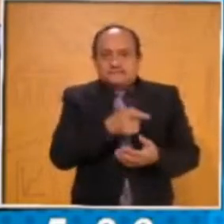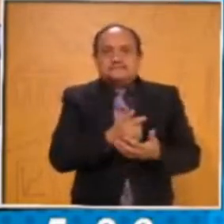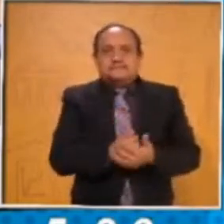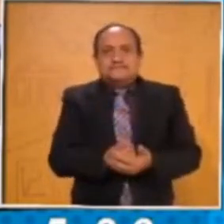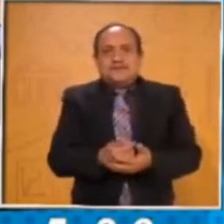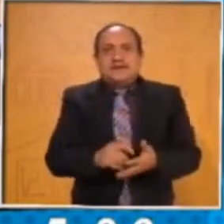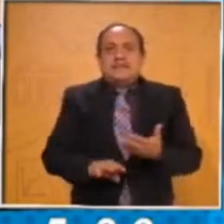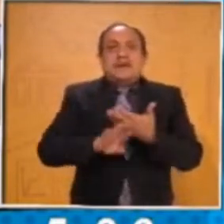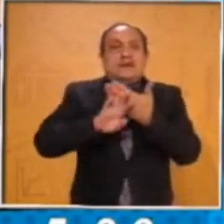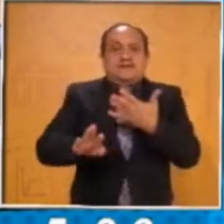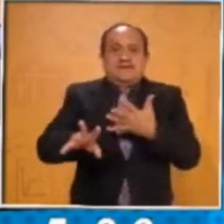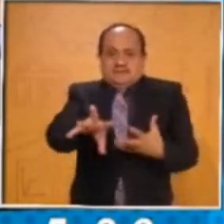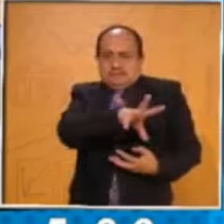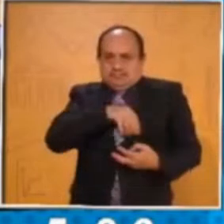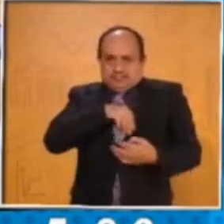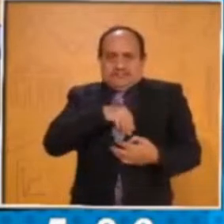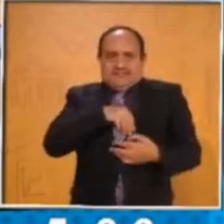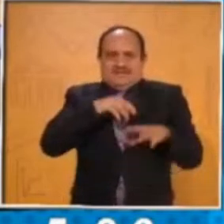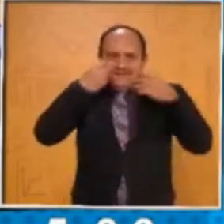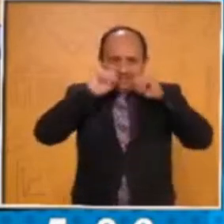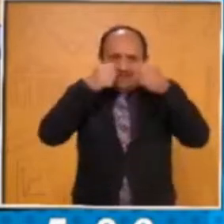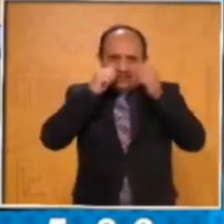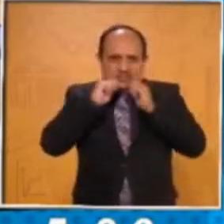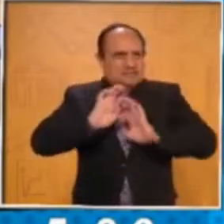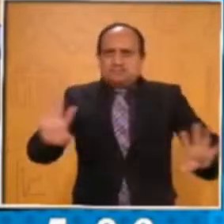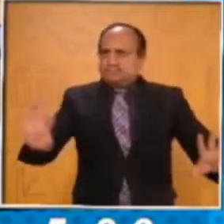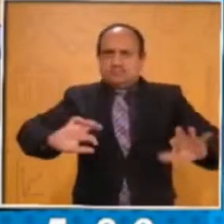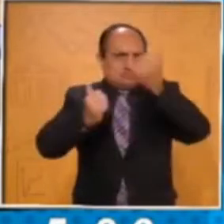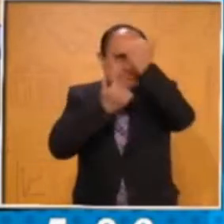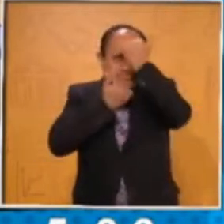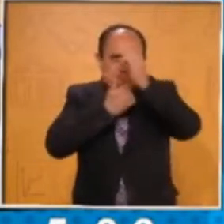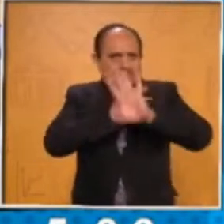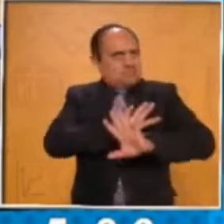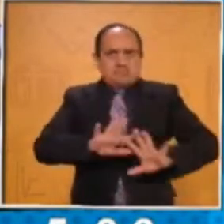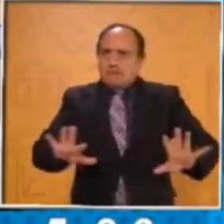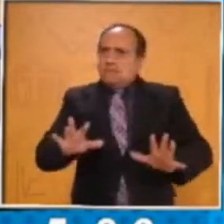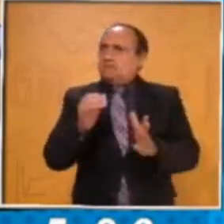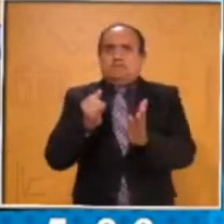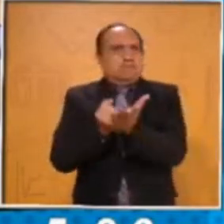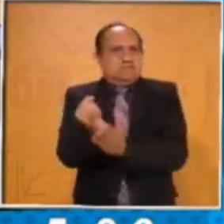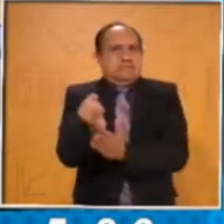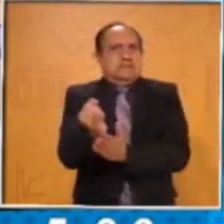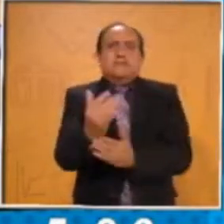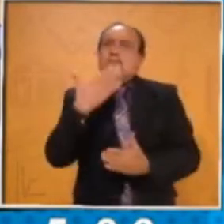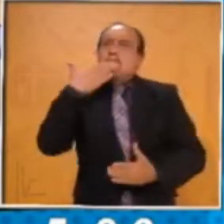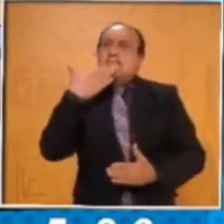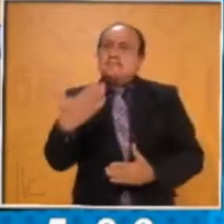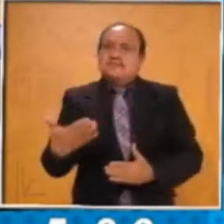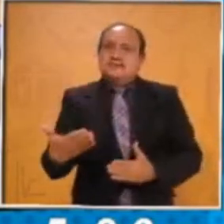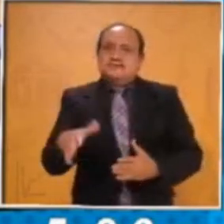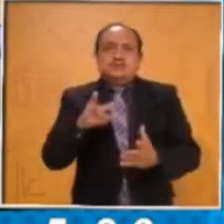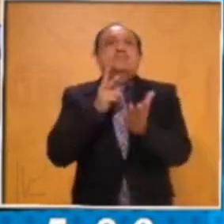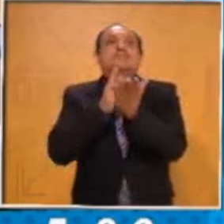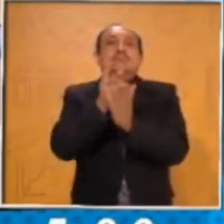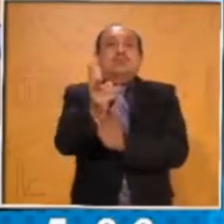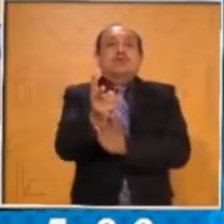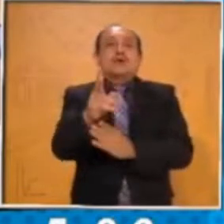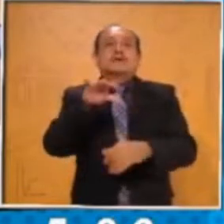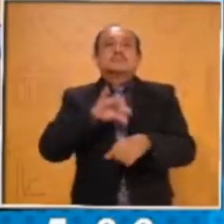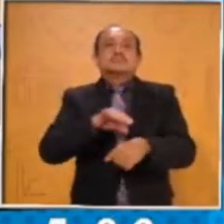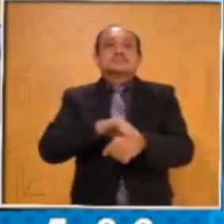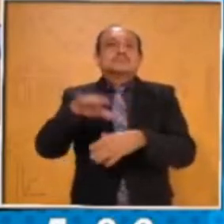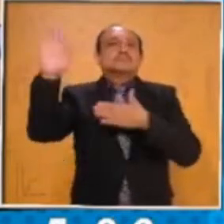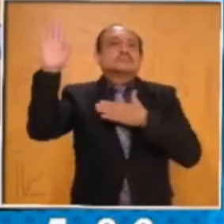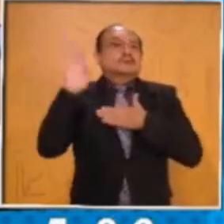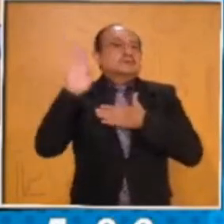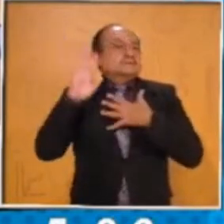para evitar un contagio, y llorando no se arrepentía de lo que había hecho, pues su vocación de médico